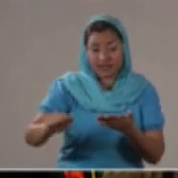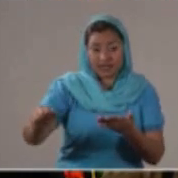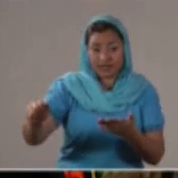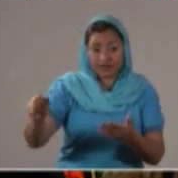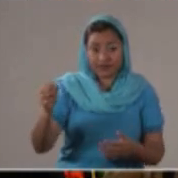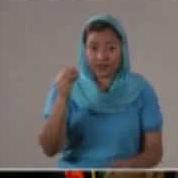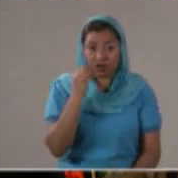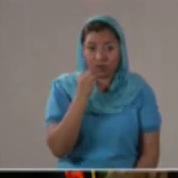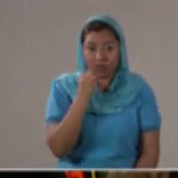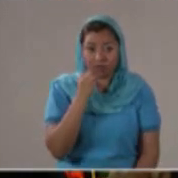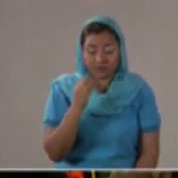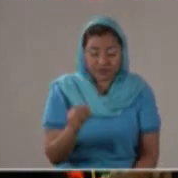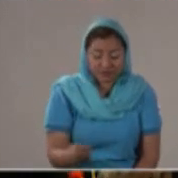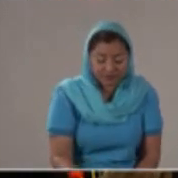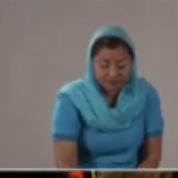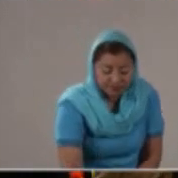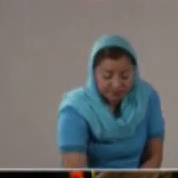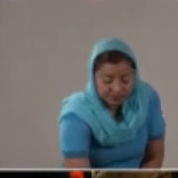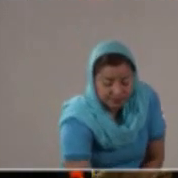pan en el nombre de Jesús.